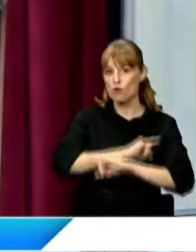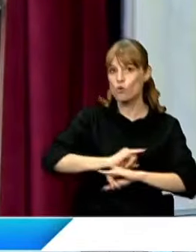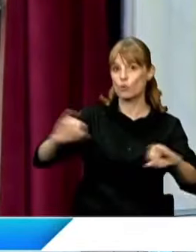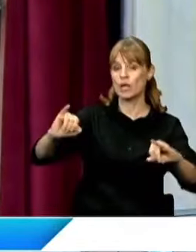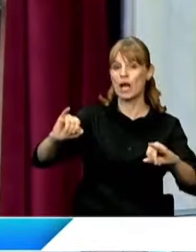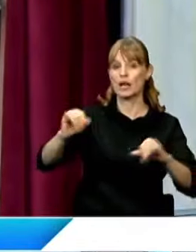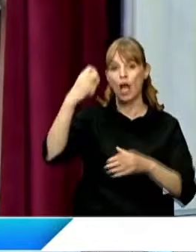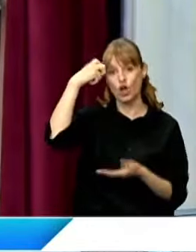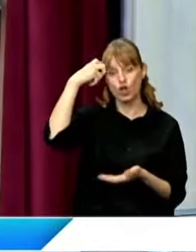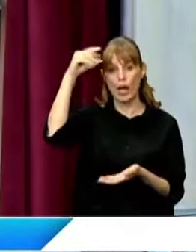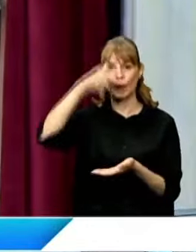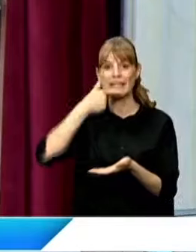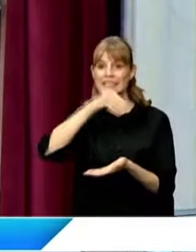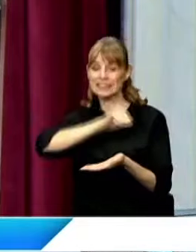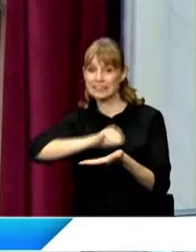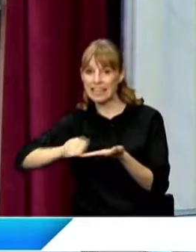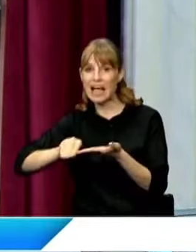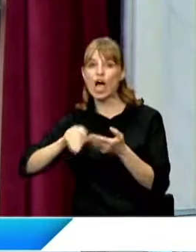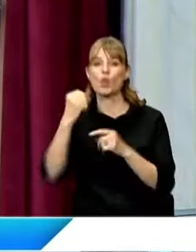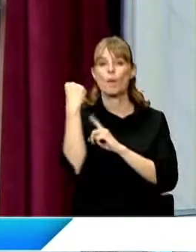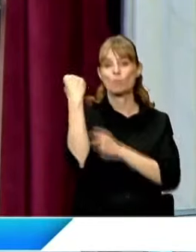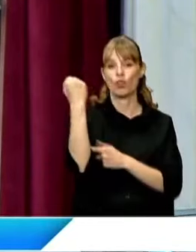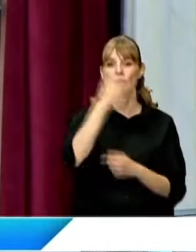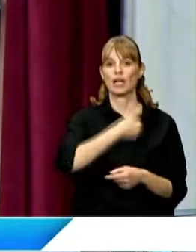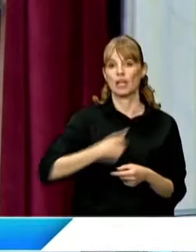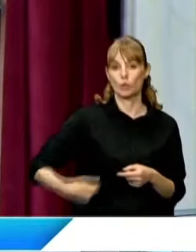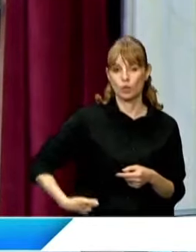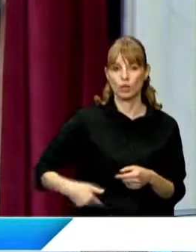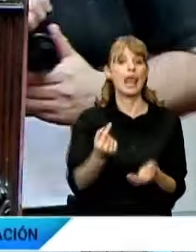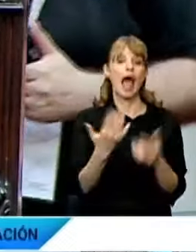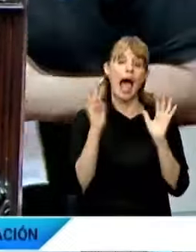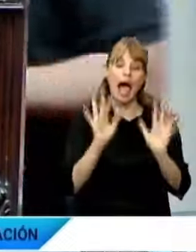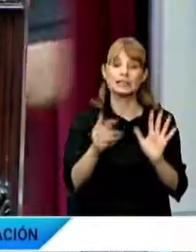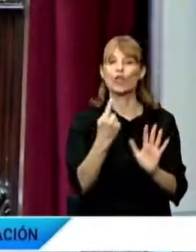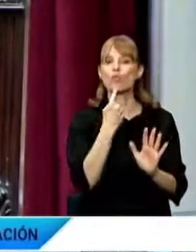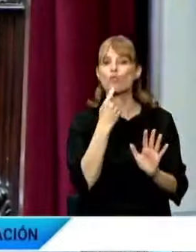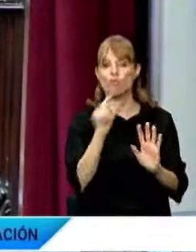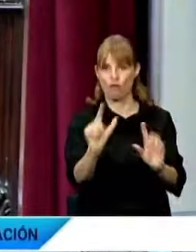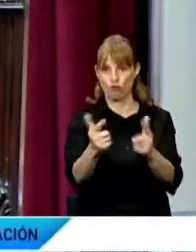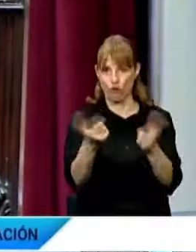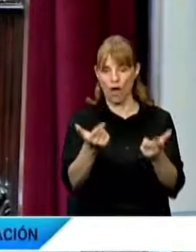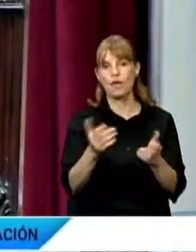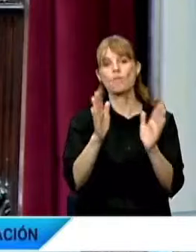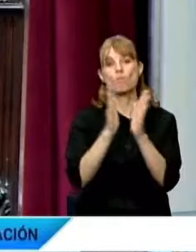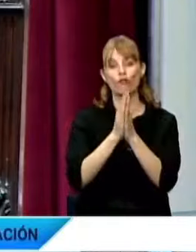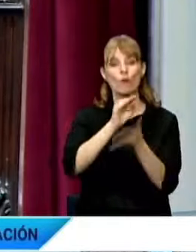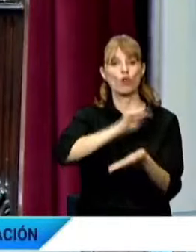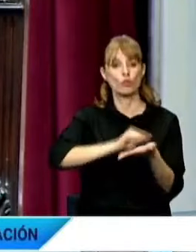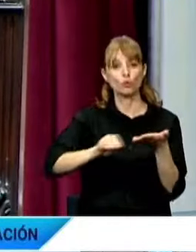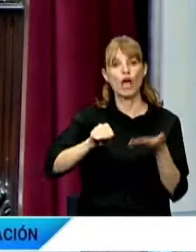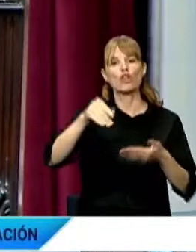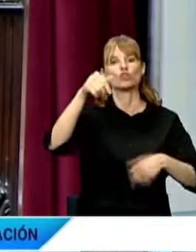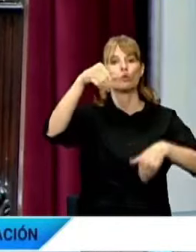de 38 del PRO, ahí se quedaron sin votar a favor del veto, los que forman parte de este grupo que se referencian con